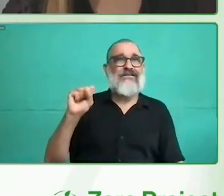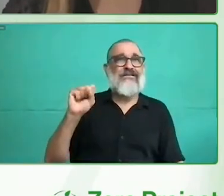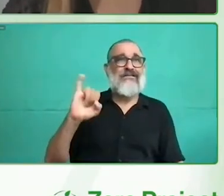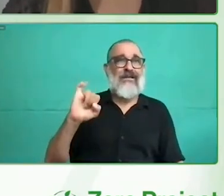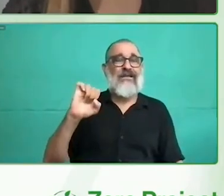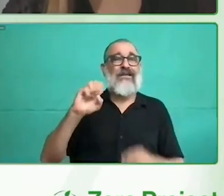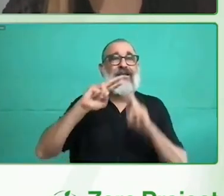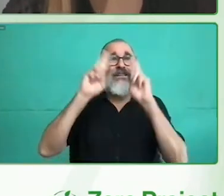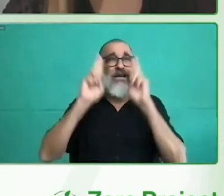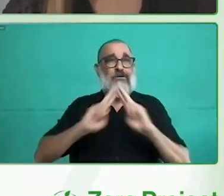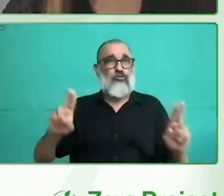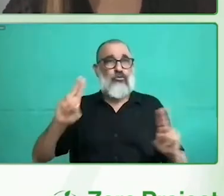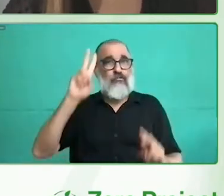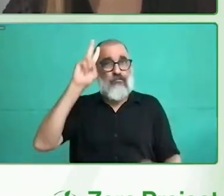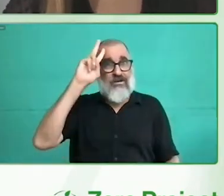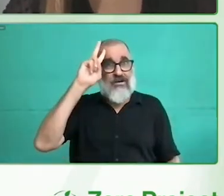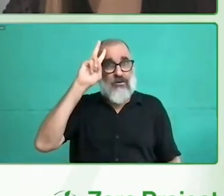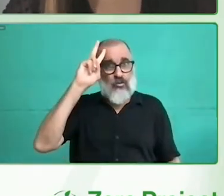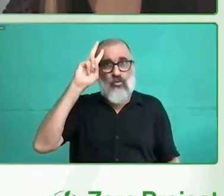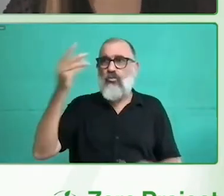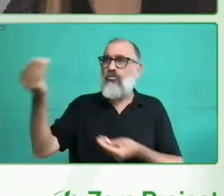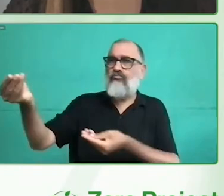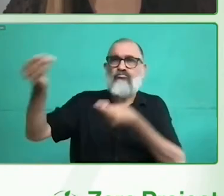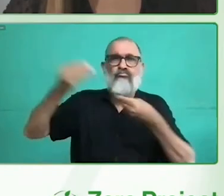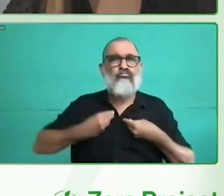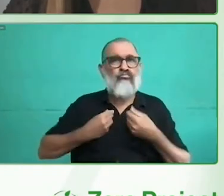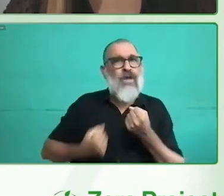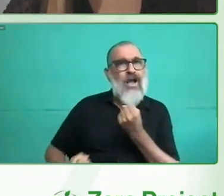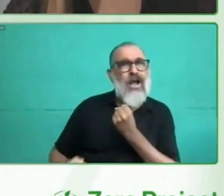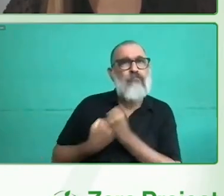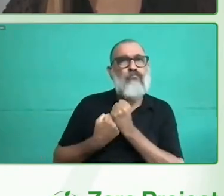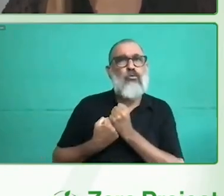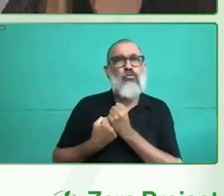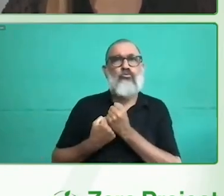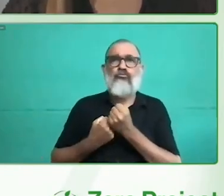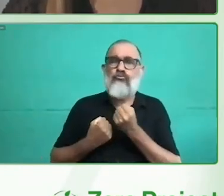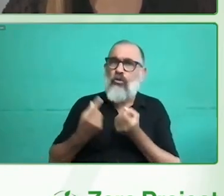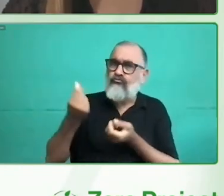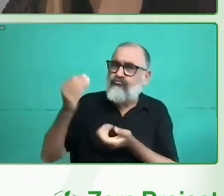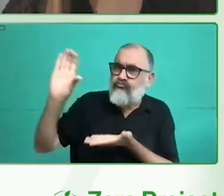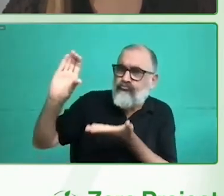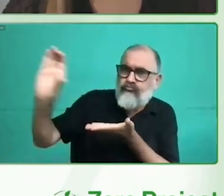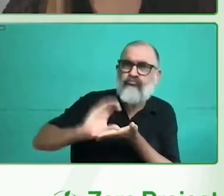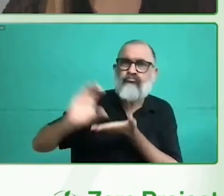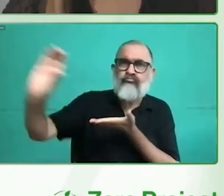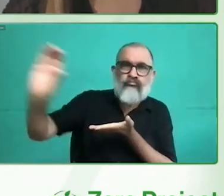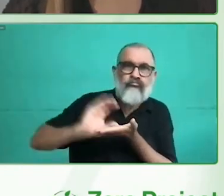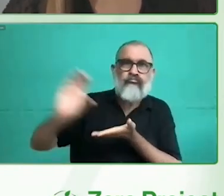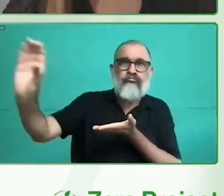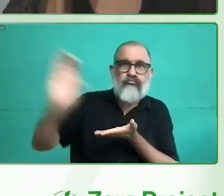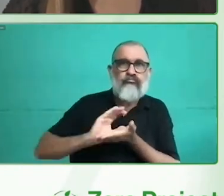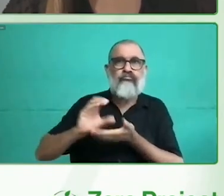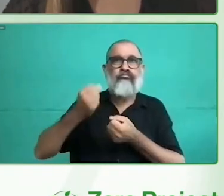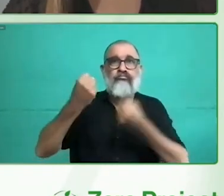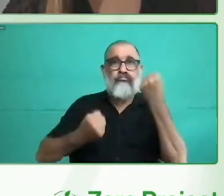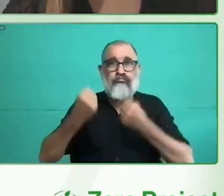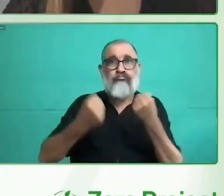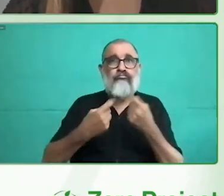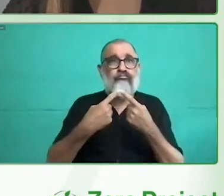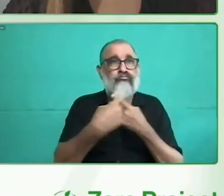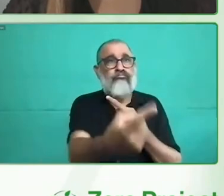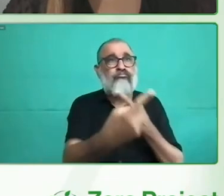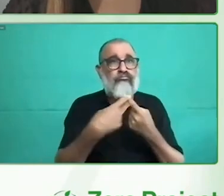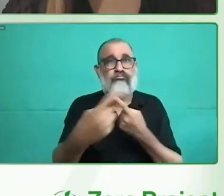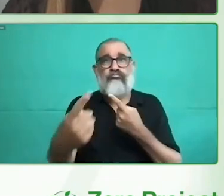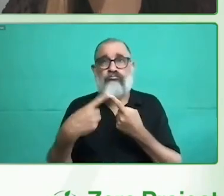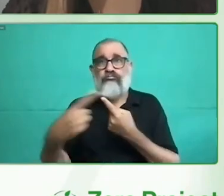a poderle dar todos los elementos para que ellos puedan participar activamente de los diferentes momentos